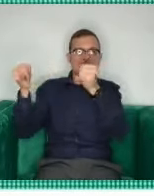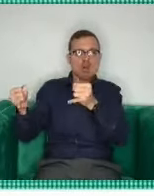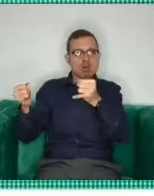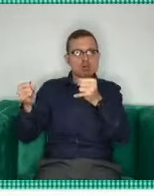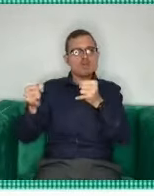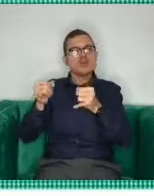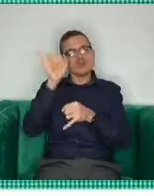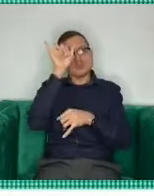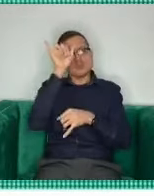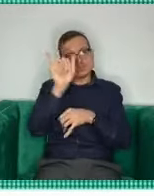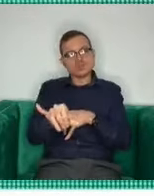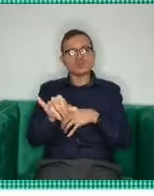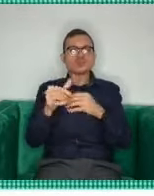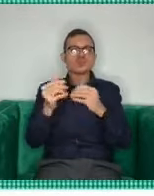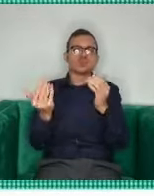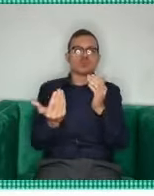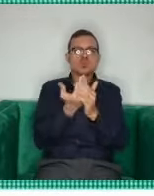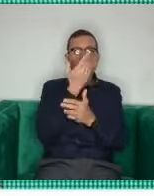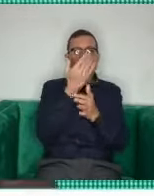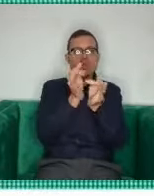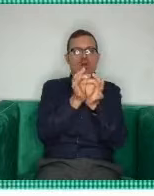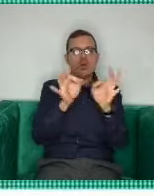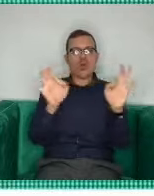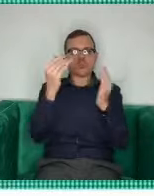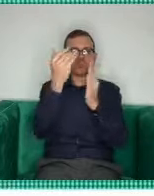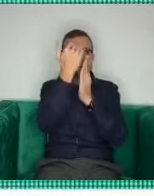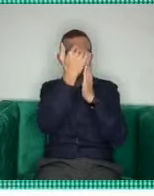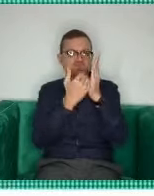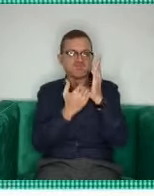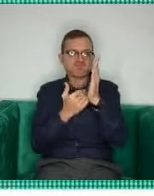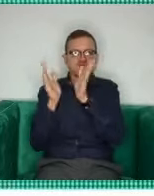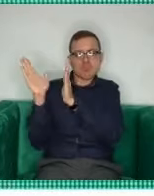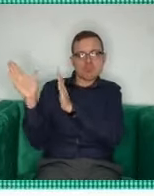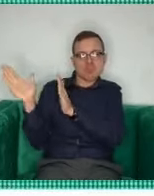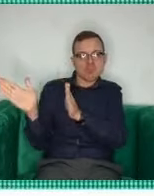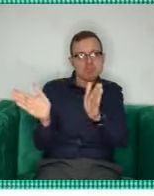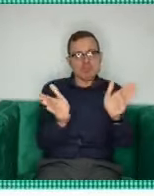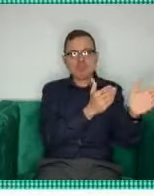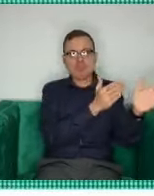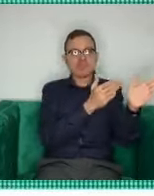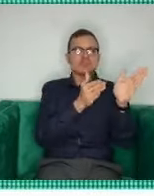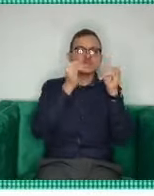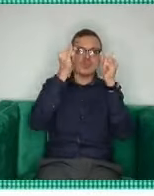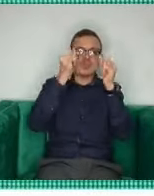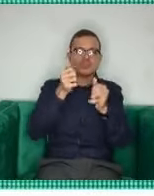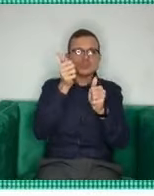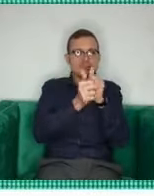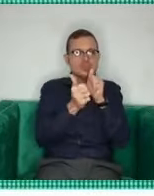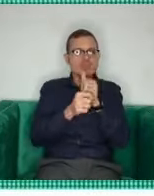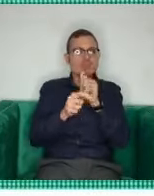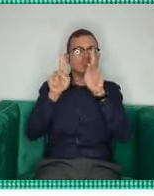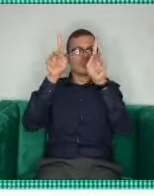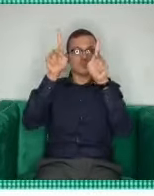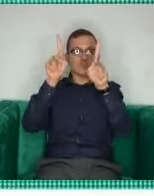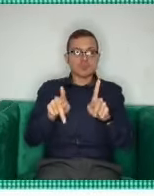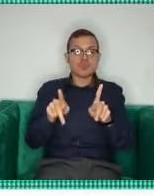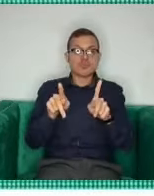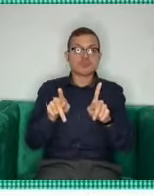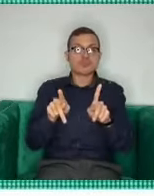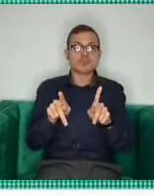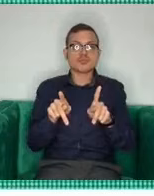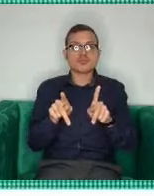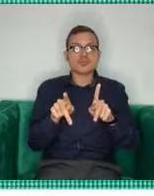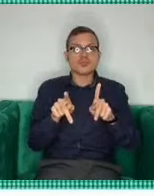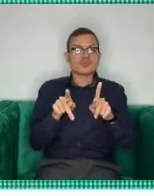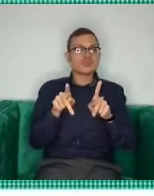de este año, es que se personalice el plato de esa persona. Pero en general, yo he encontrado